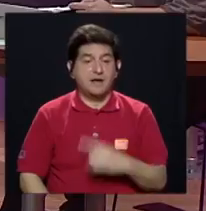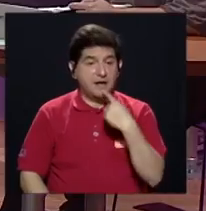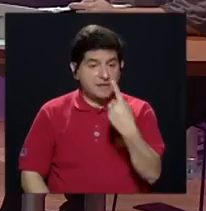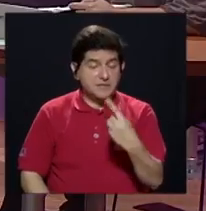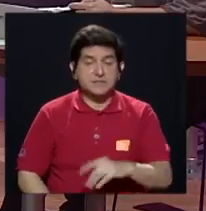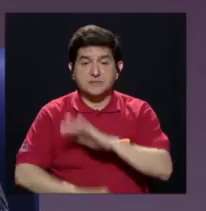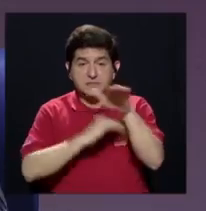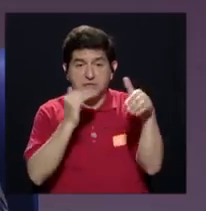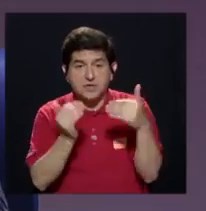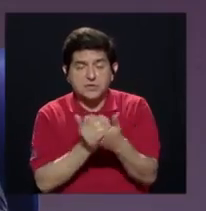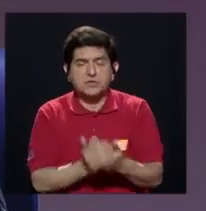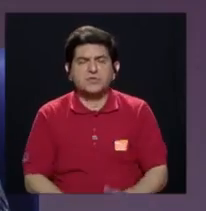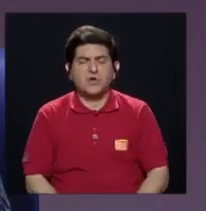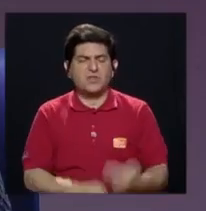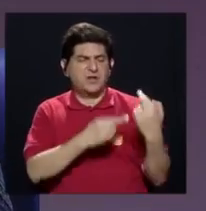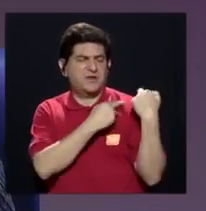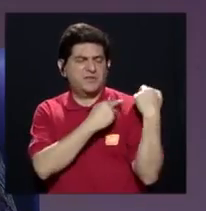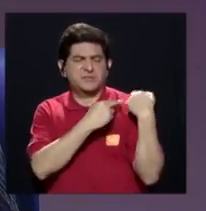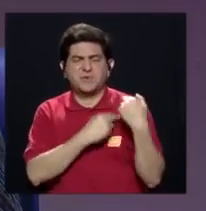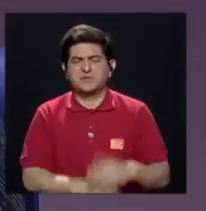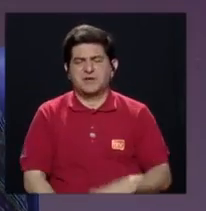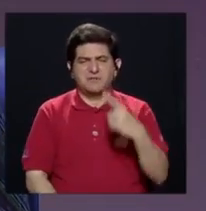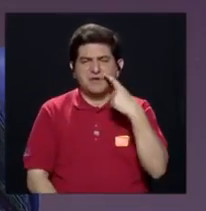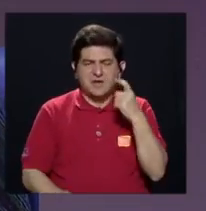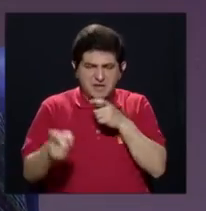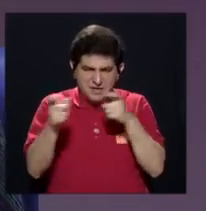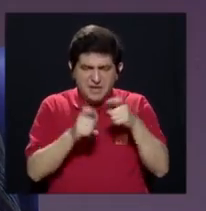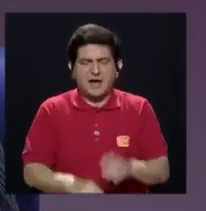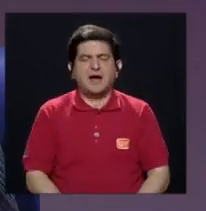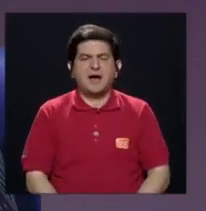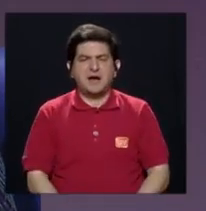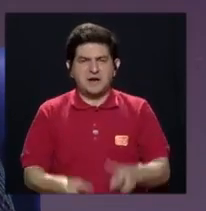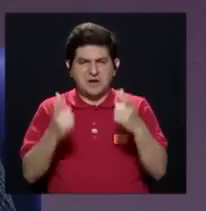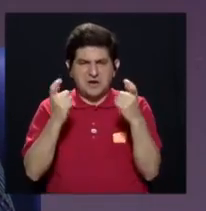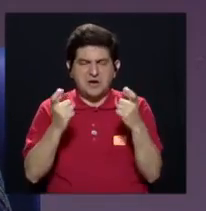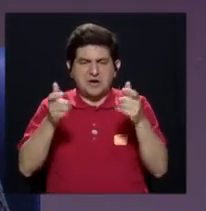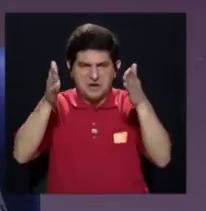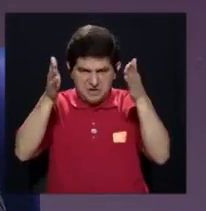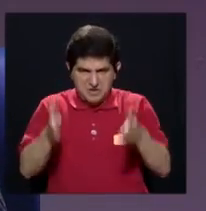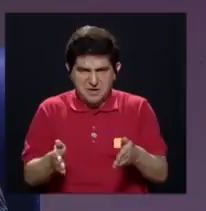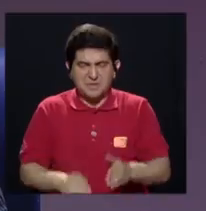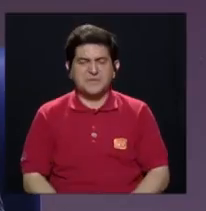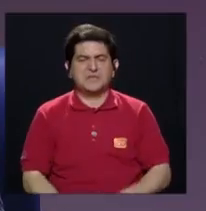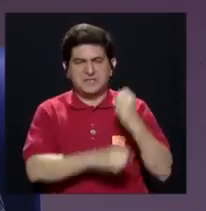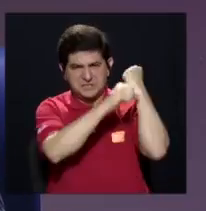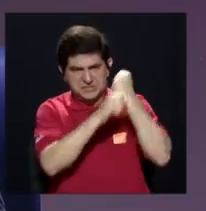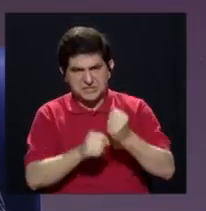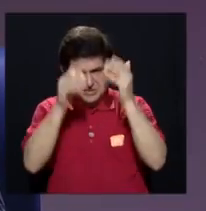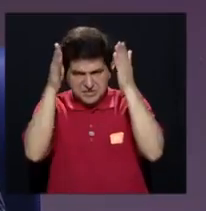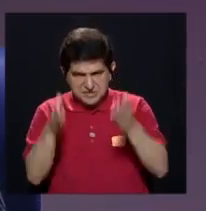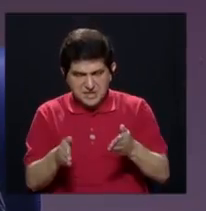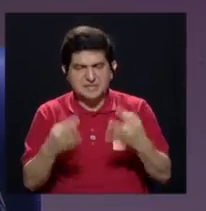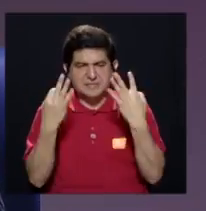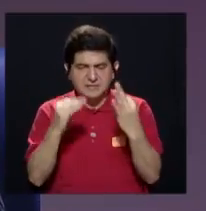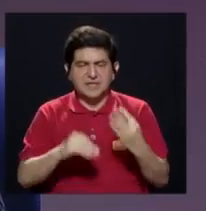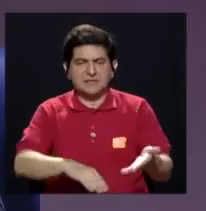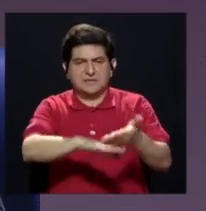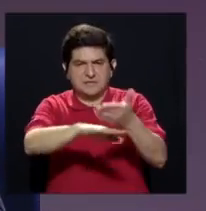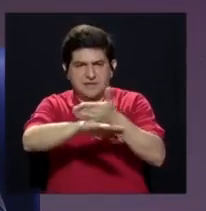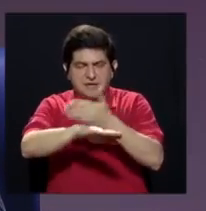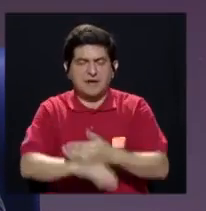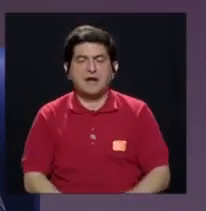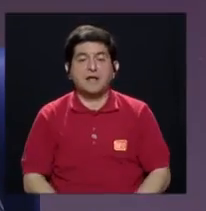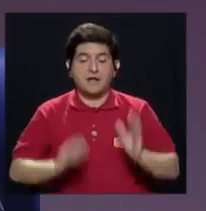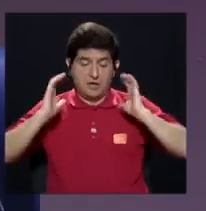asignaciones patriarcales capitalistas colonialistas racistas que hemos tenido y cómo Entonces sanar la